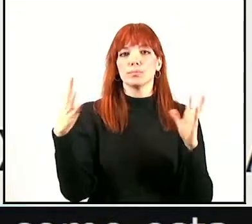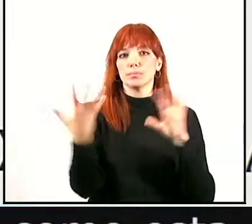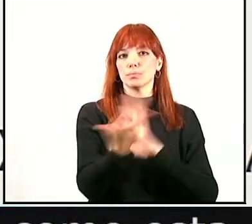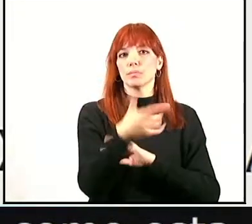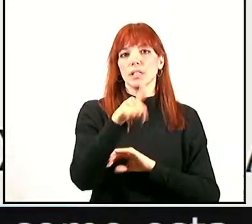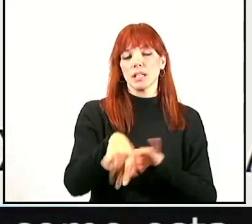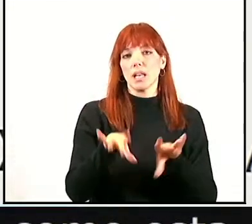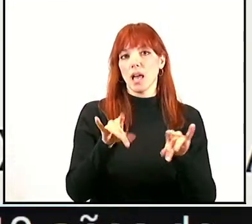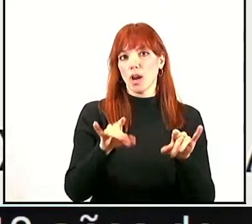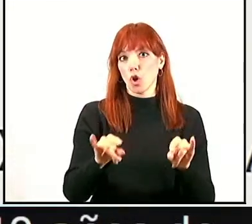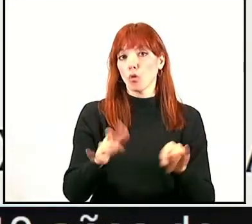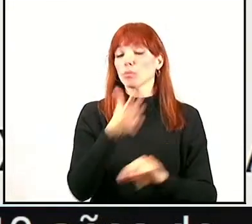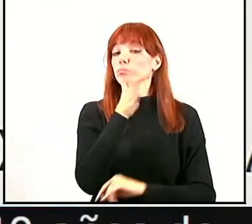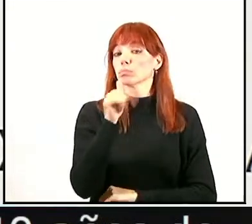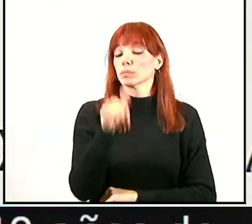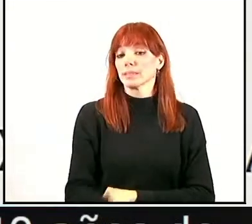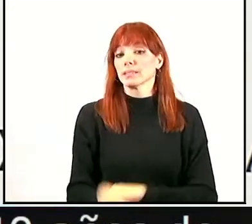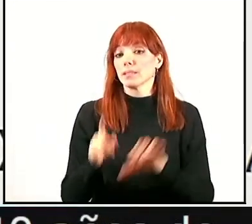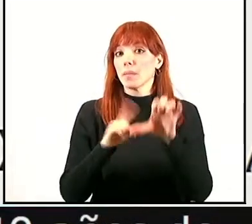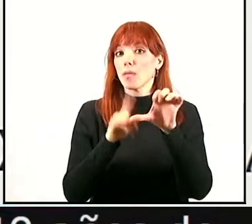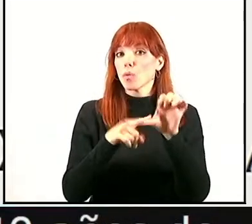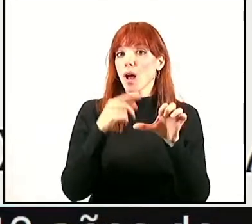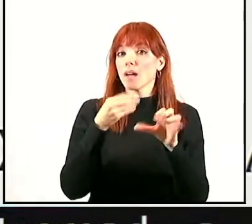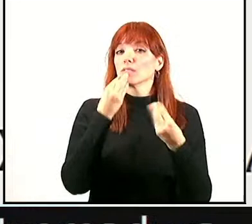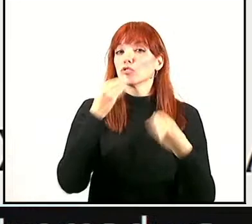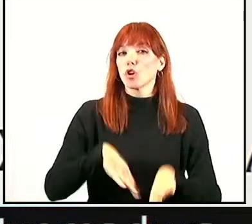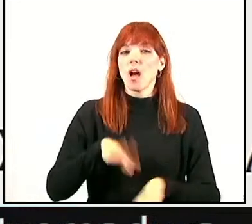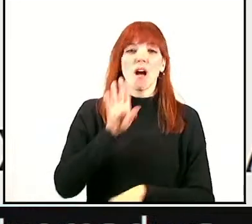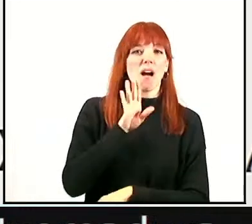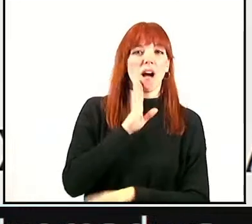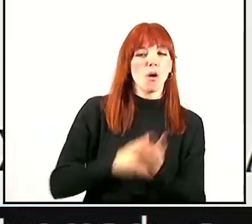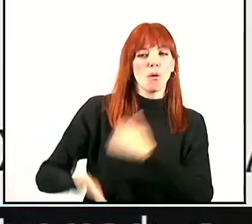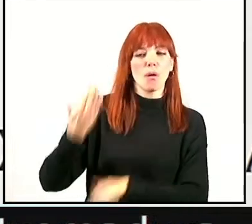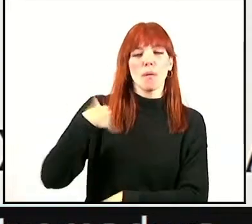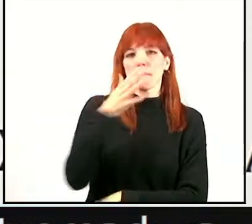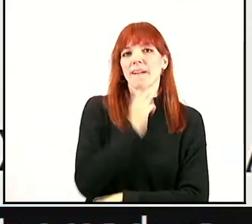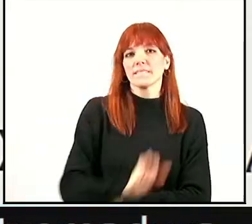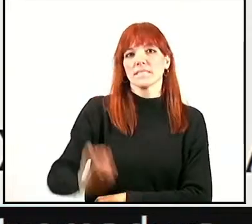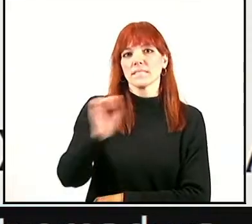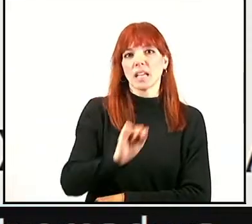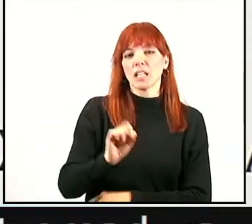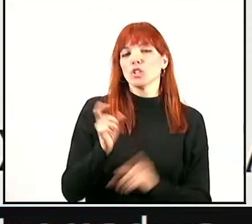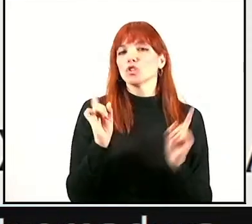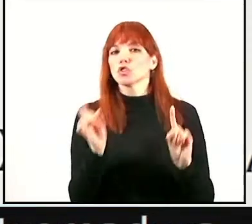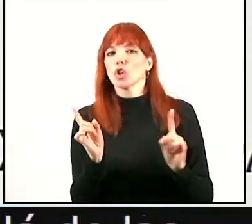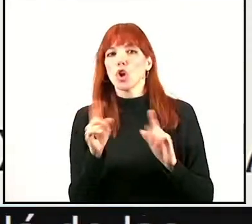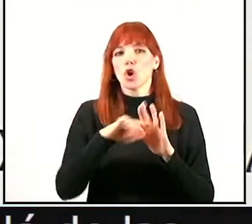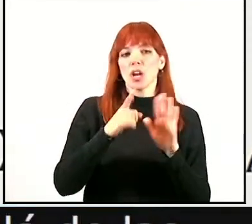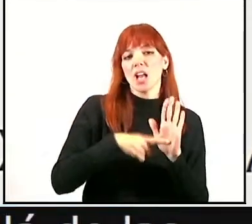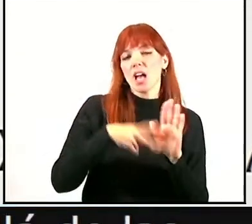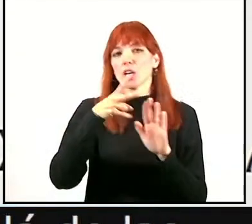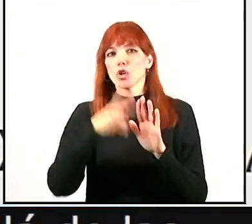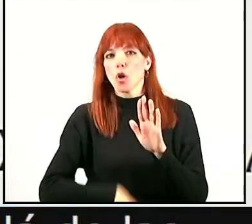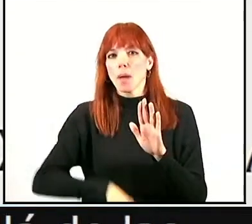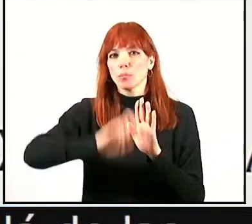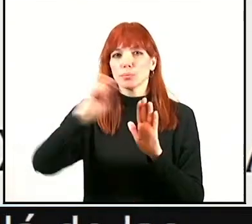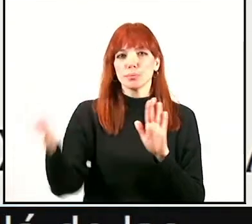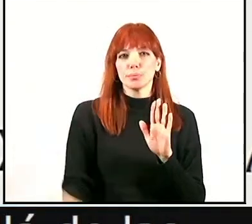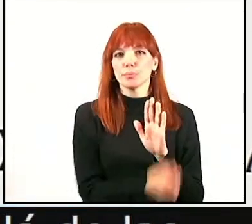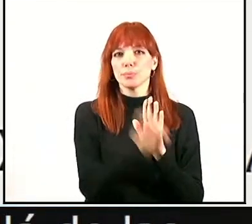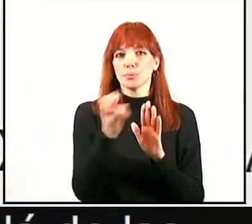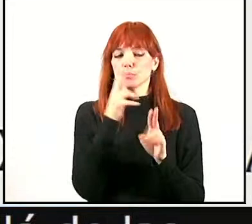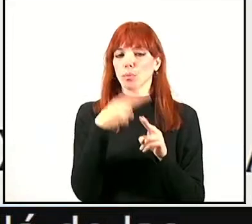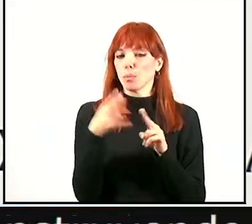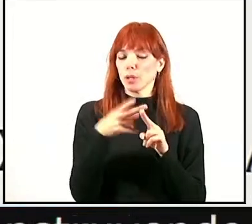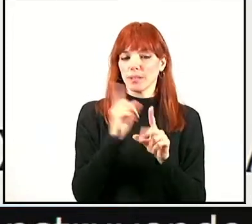región, porque Extremadura tiene un antecedente extraordinario más allá de las disposiciones normativas que han venido construyendo las